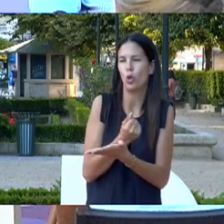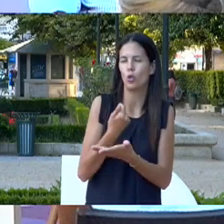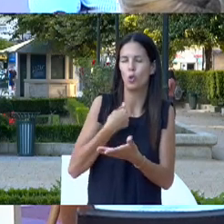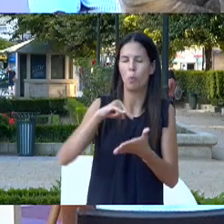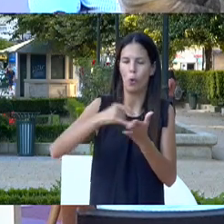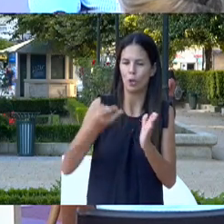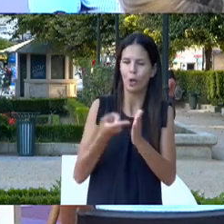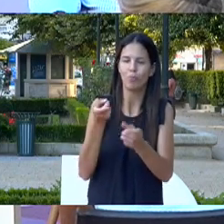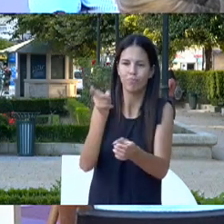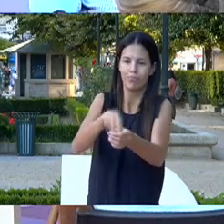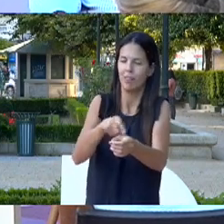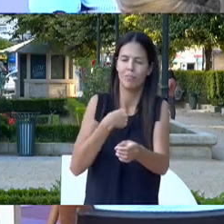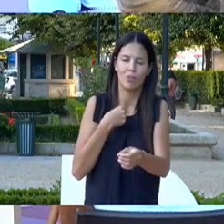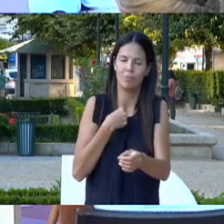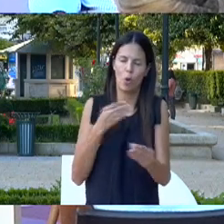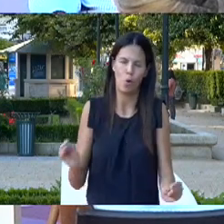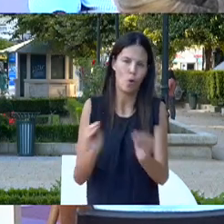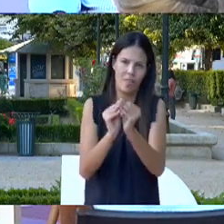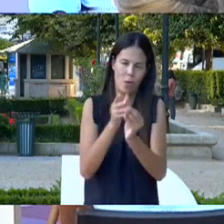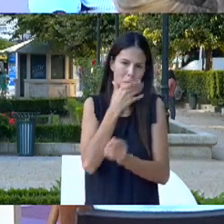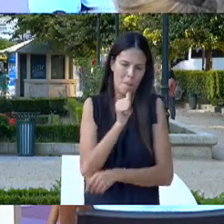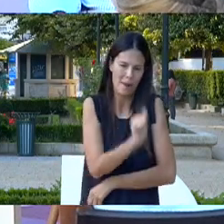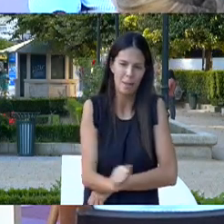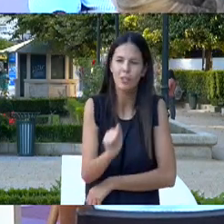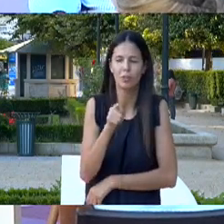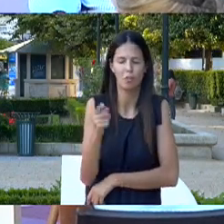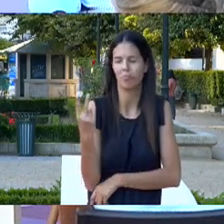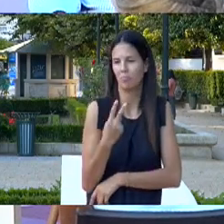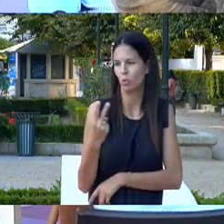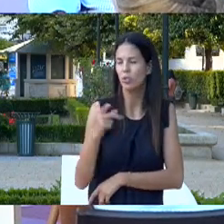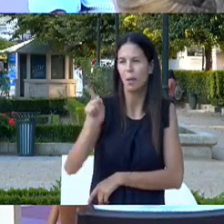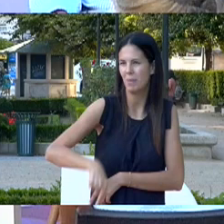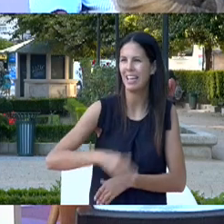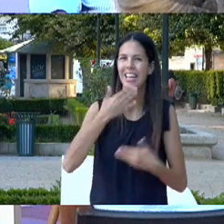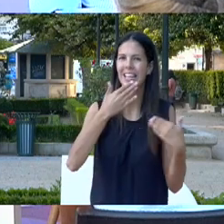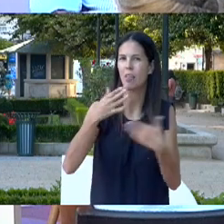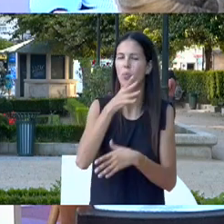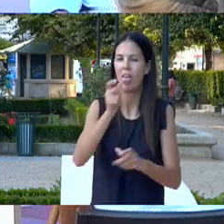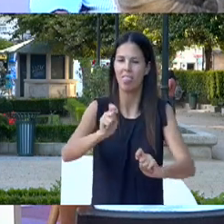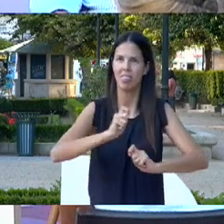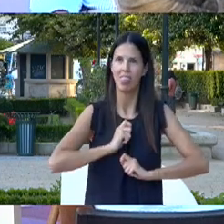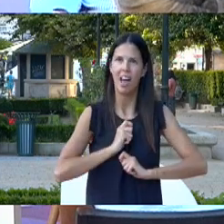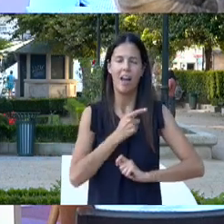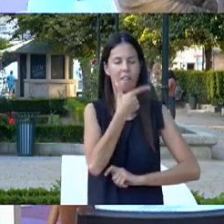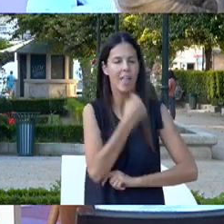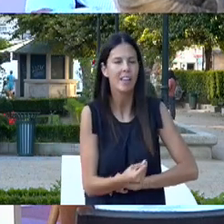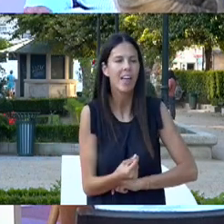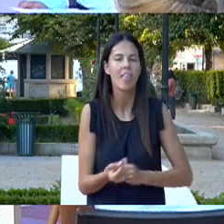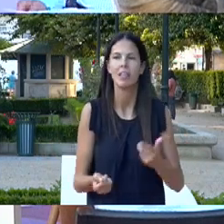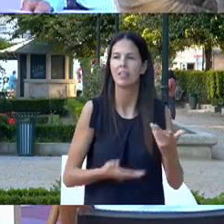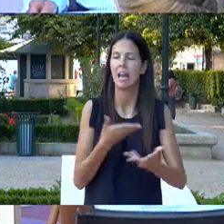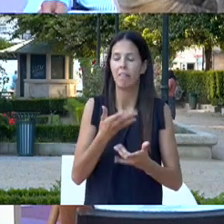que coincido que é unha maravilla, e bueno, e ao Cable Inglés e a ti particularmente por todas as facilidades prestadas. Para min